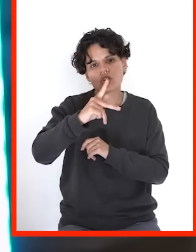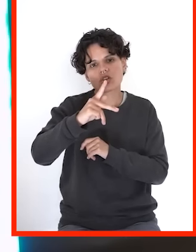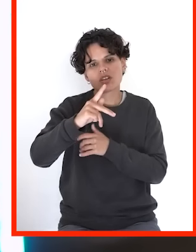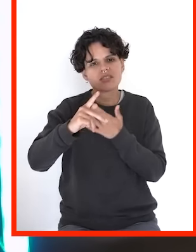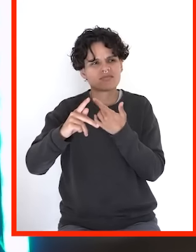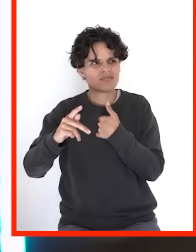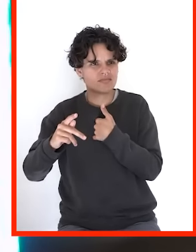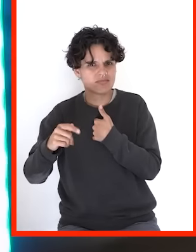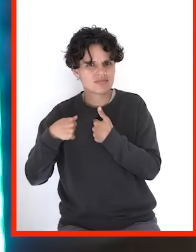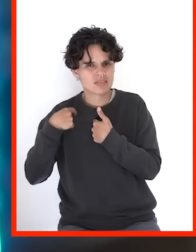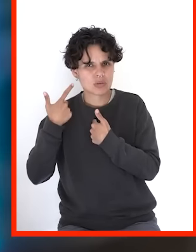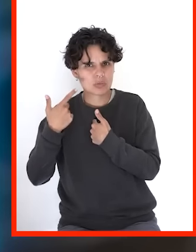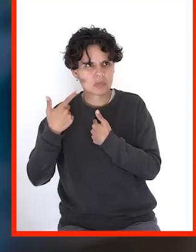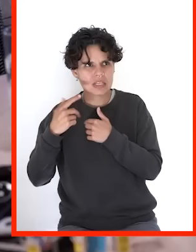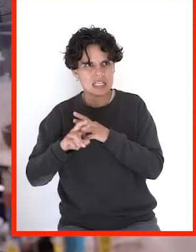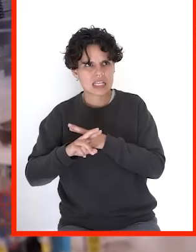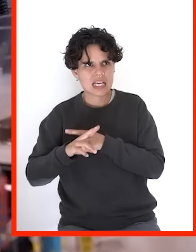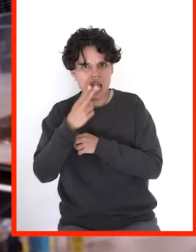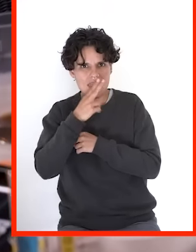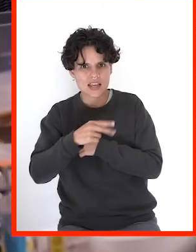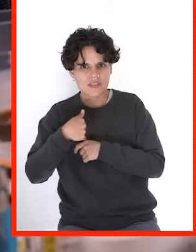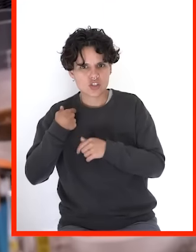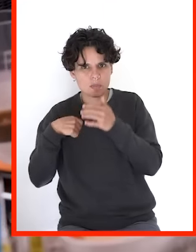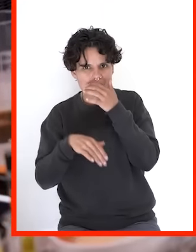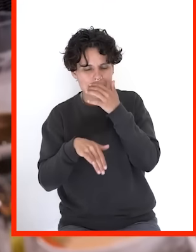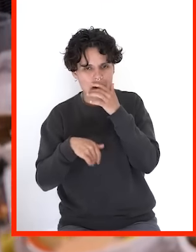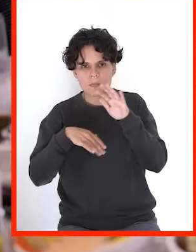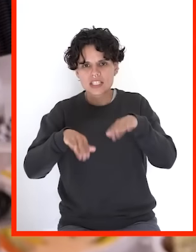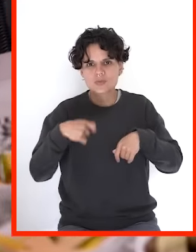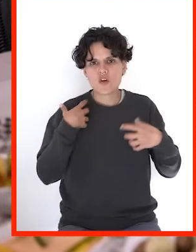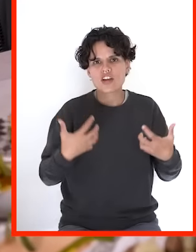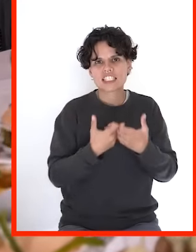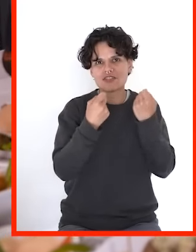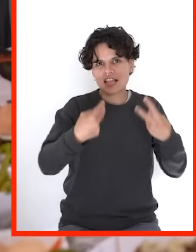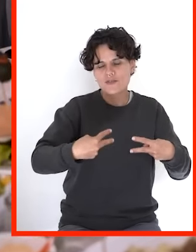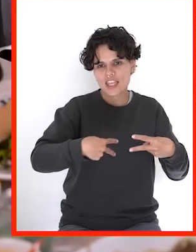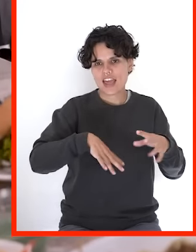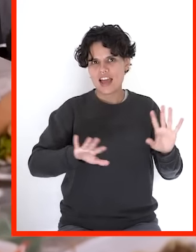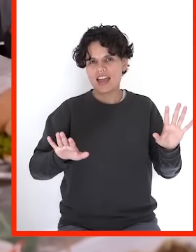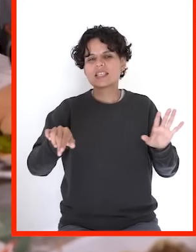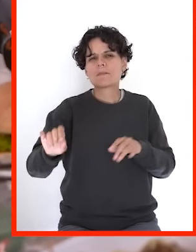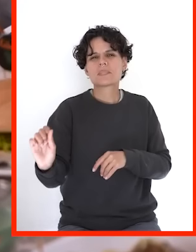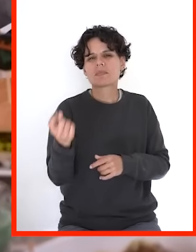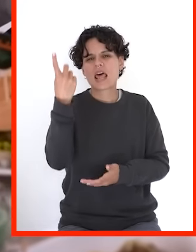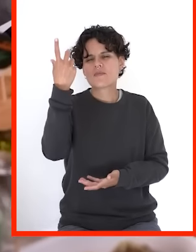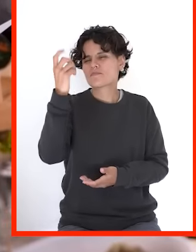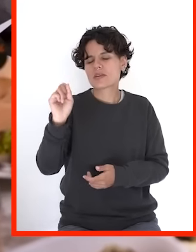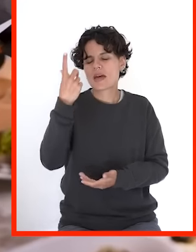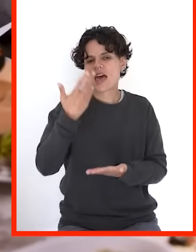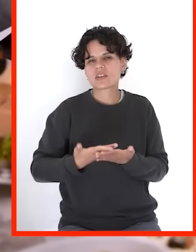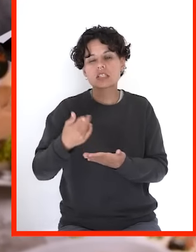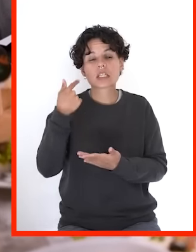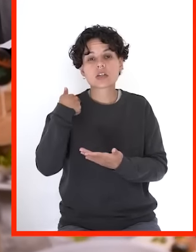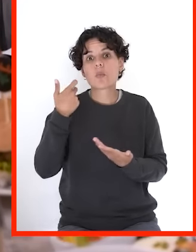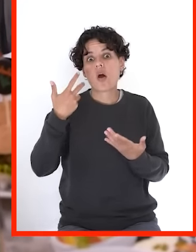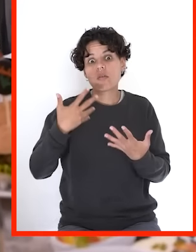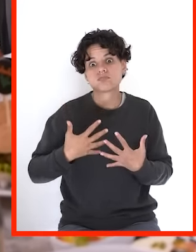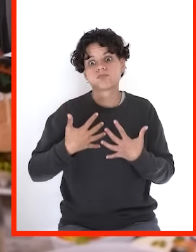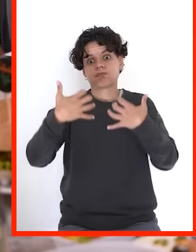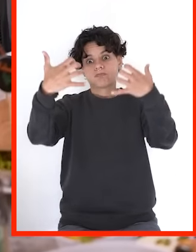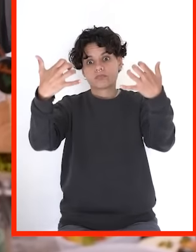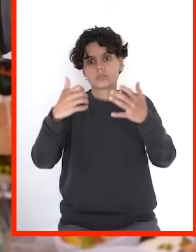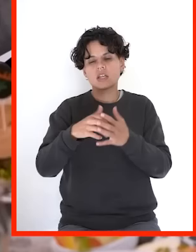el Festival de Viña, pues, weón. Y ahí fue como nuestra primera tocata masiva cuando vemos, no sé, ¿cuánta gente habría ahí?